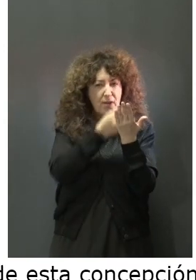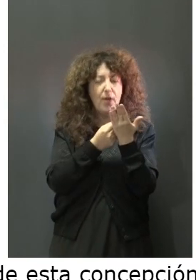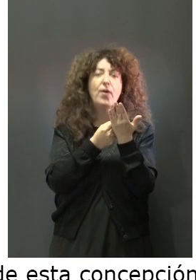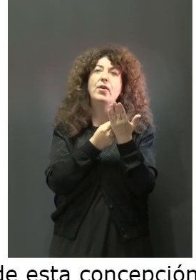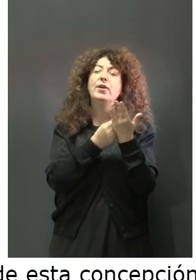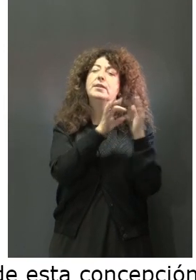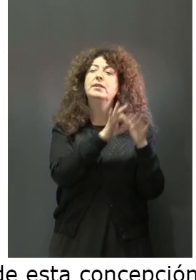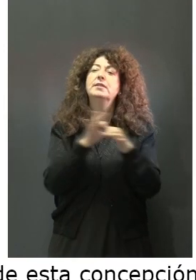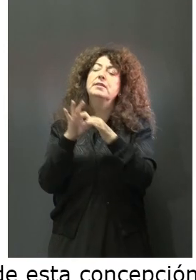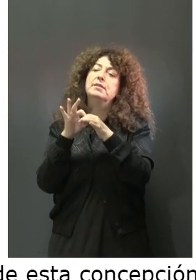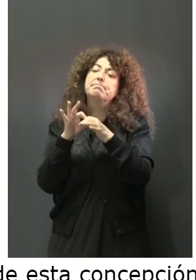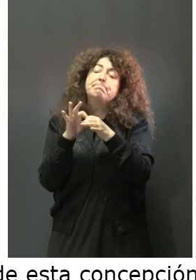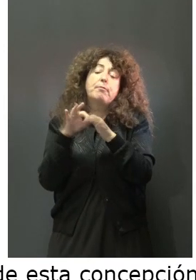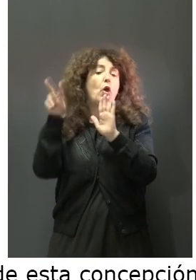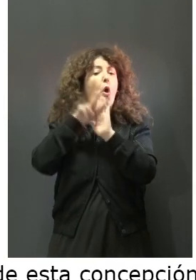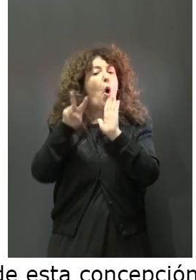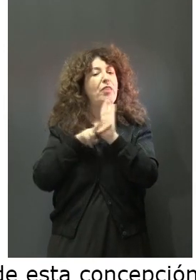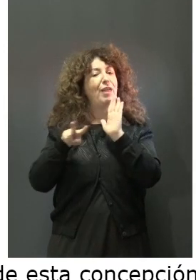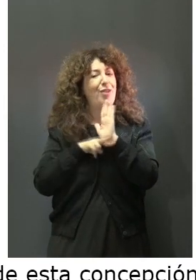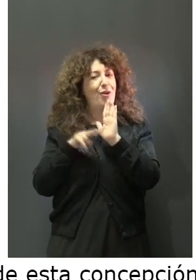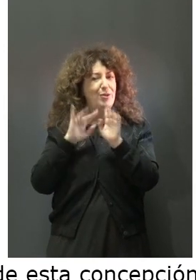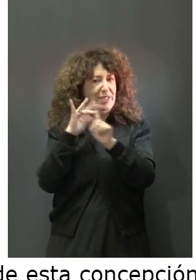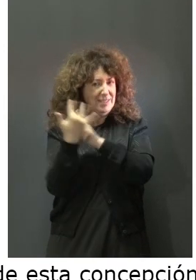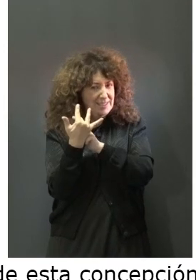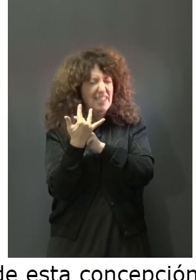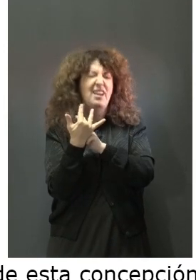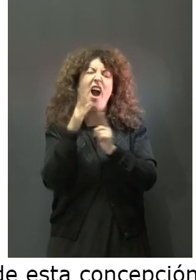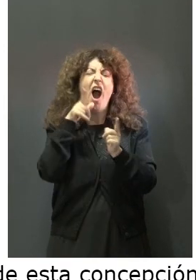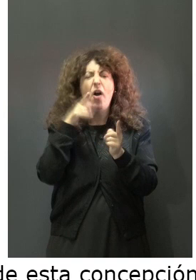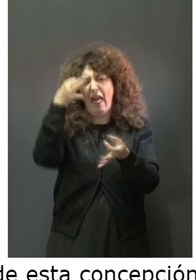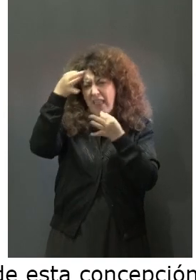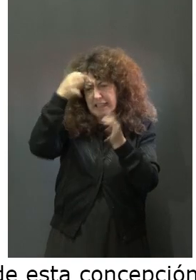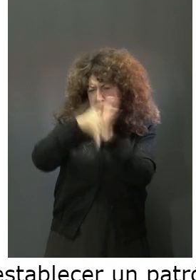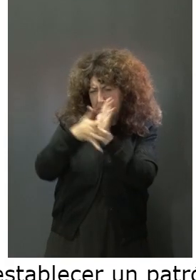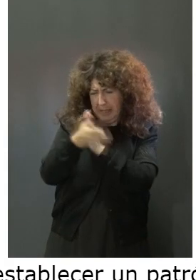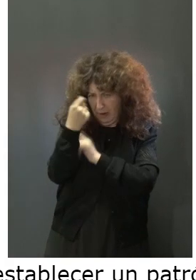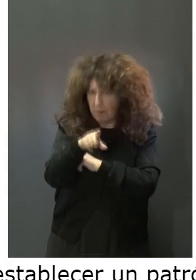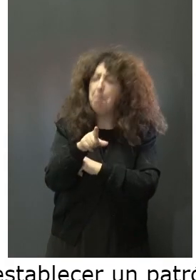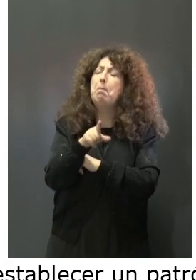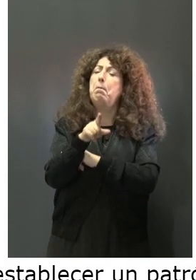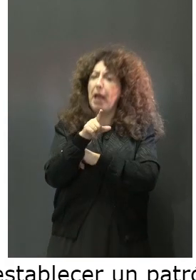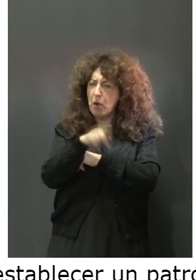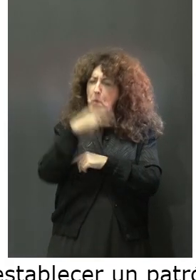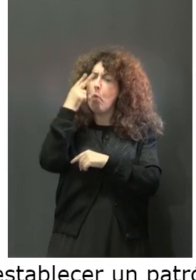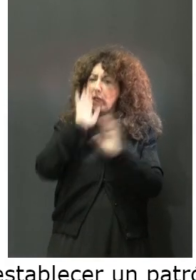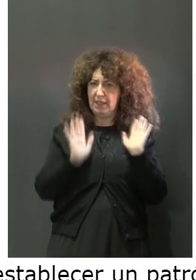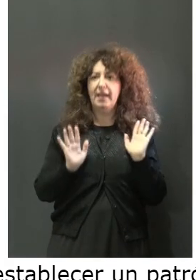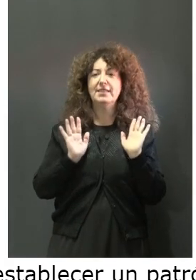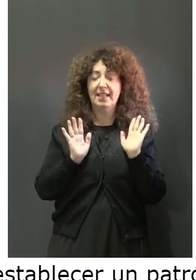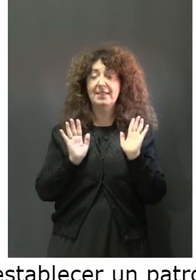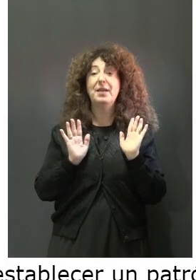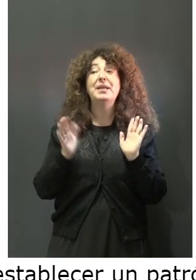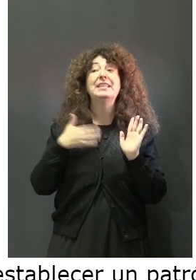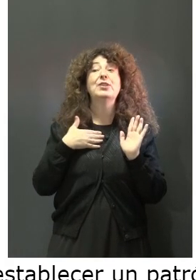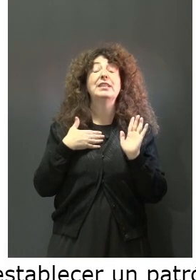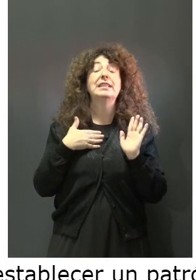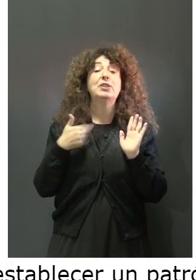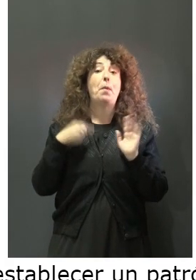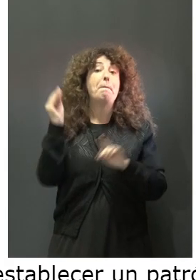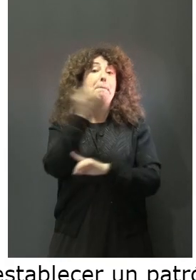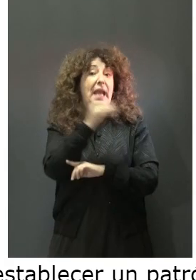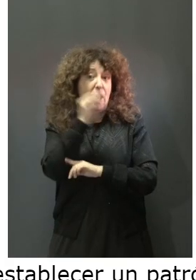pues, en unas condiciones específicas en las que no vamos a entrar ahora, ¿no? Y muy interesantes por otra parte. Pero mi pregunta